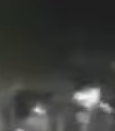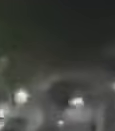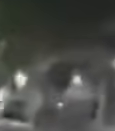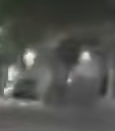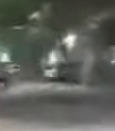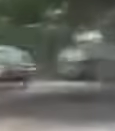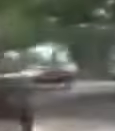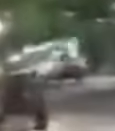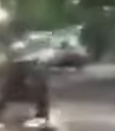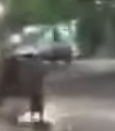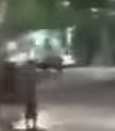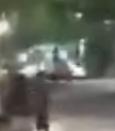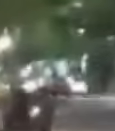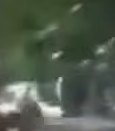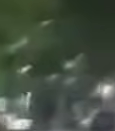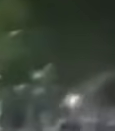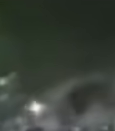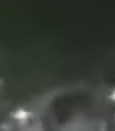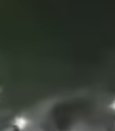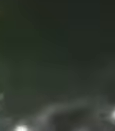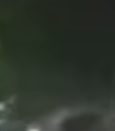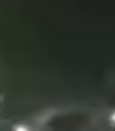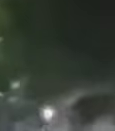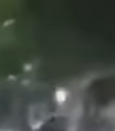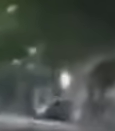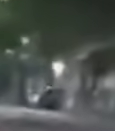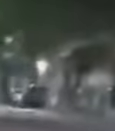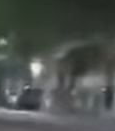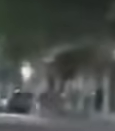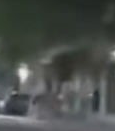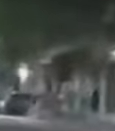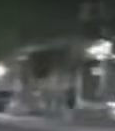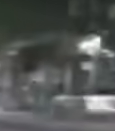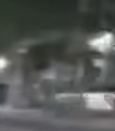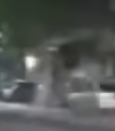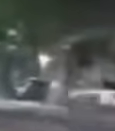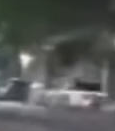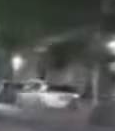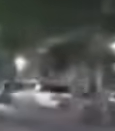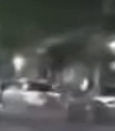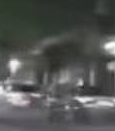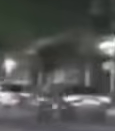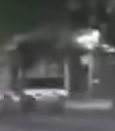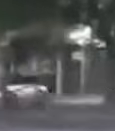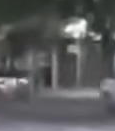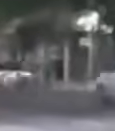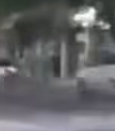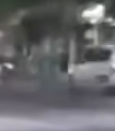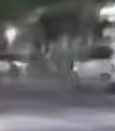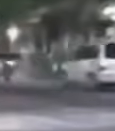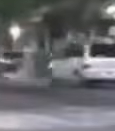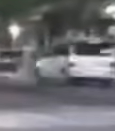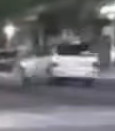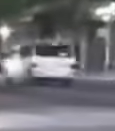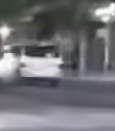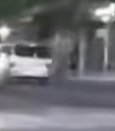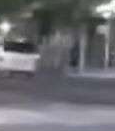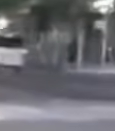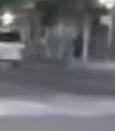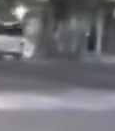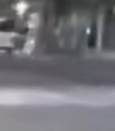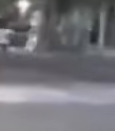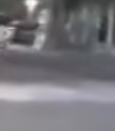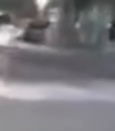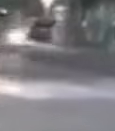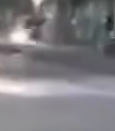una fragilidad enorme, una fragmentación muy grande del sistema político y los próximos años van a dar muchas novedades.